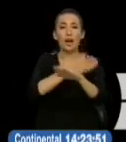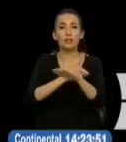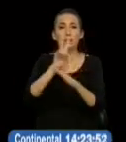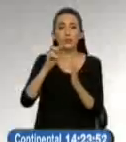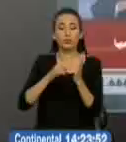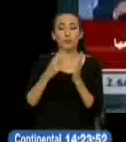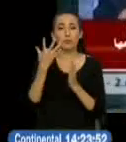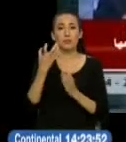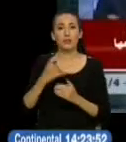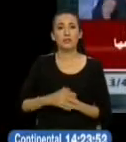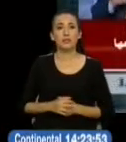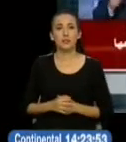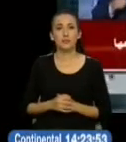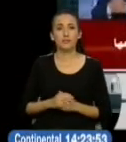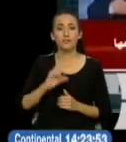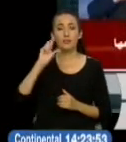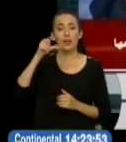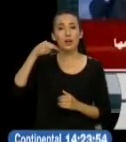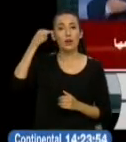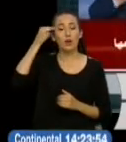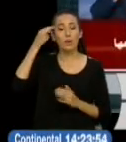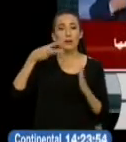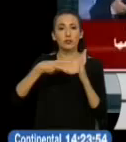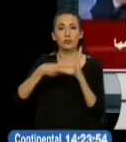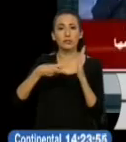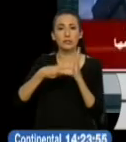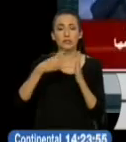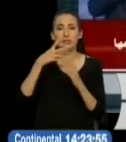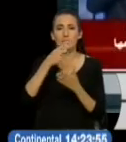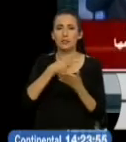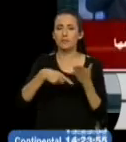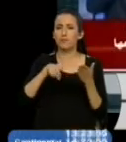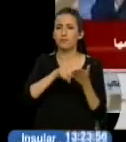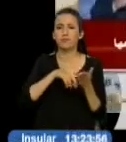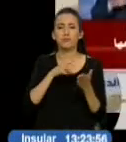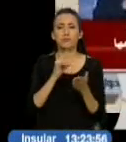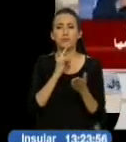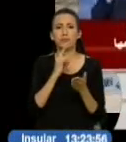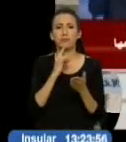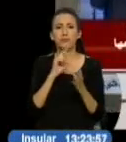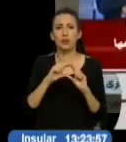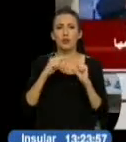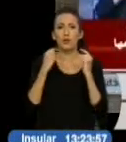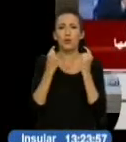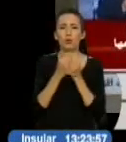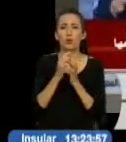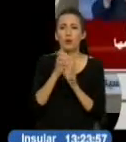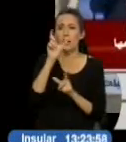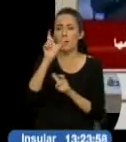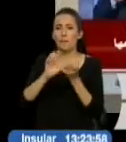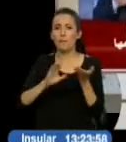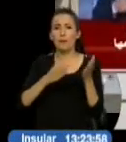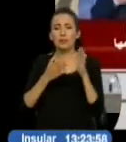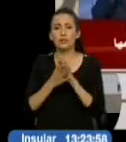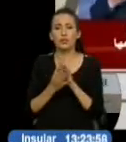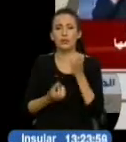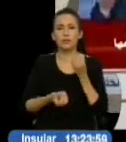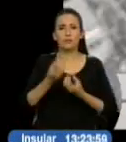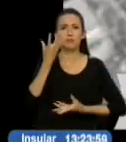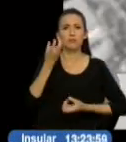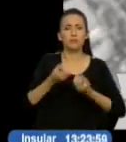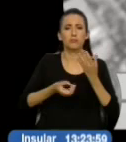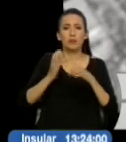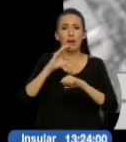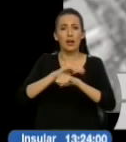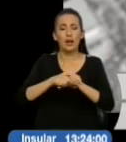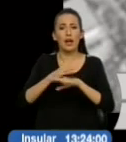2015. El gobierno de Siria negó las acusaciones hechas por Washington sobre la supuesta existencia de un crematorio para deshacerse de los cadáveres de presos